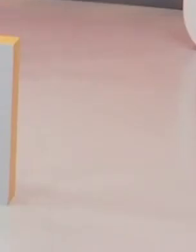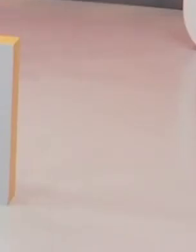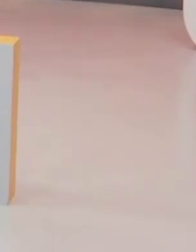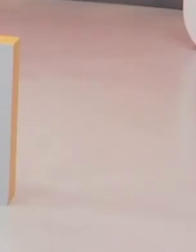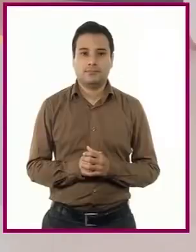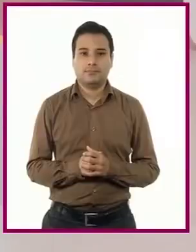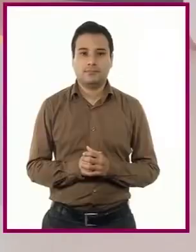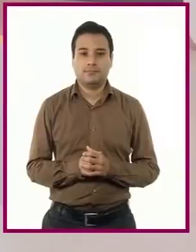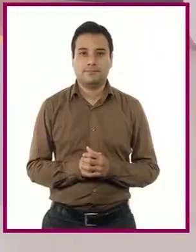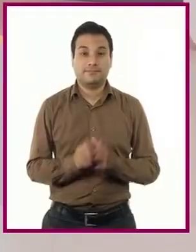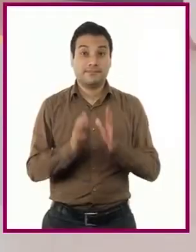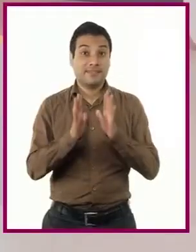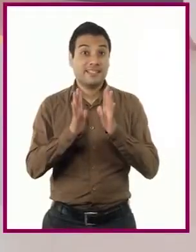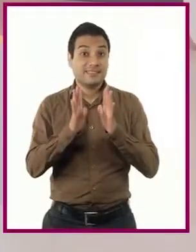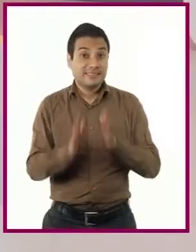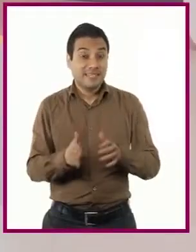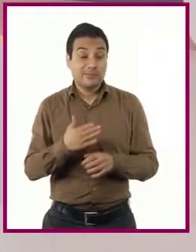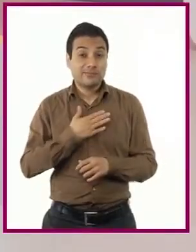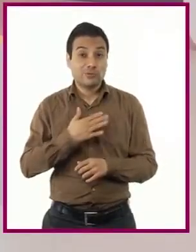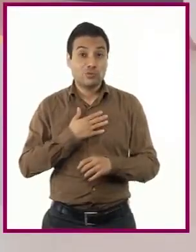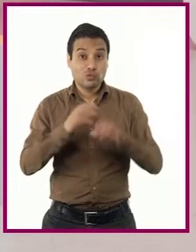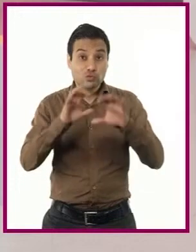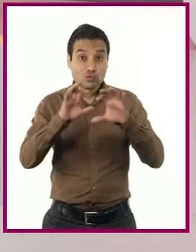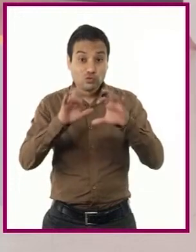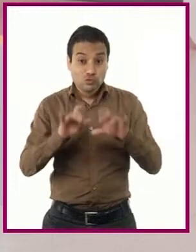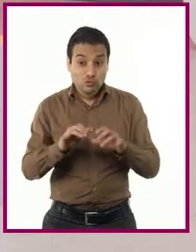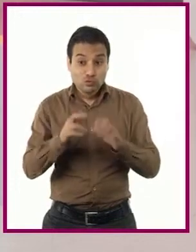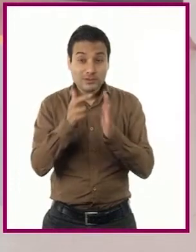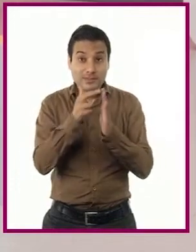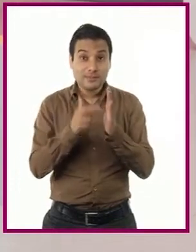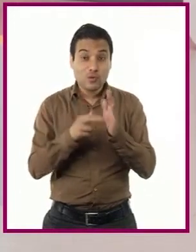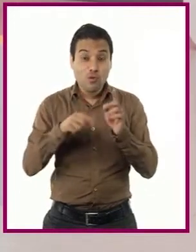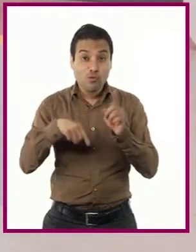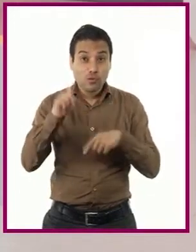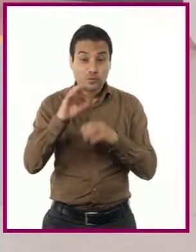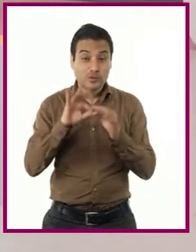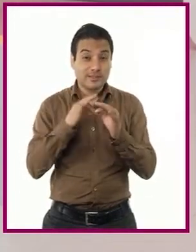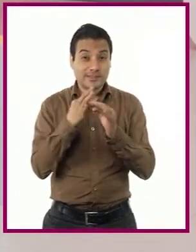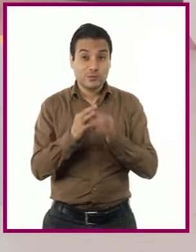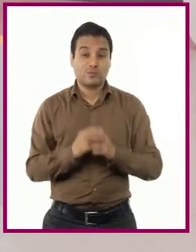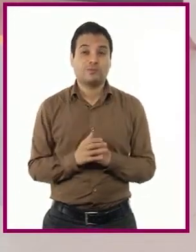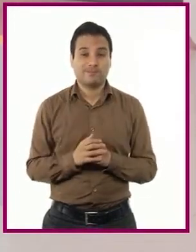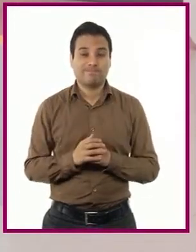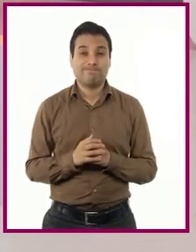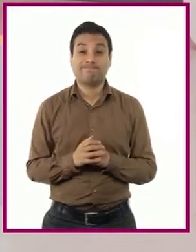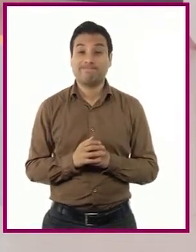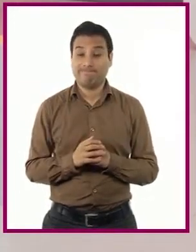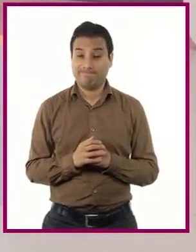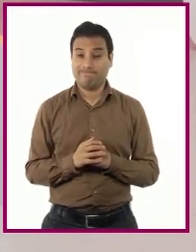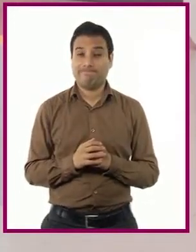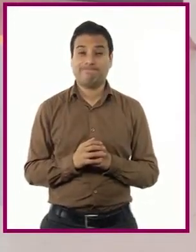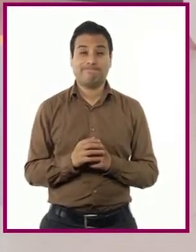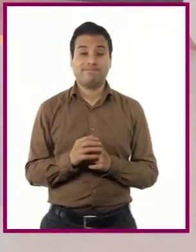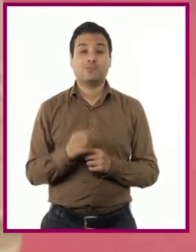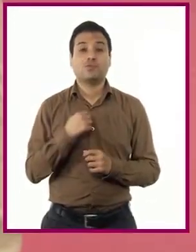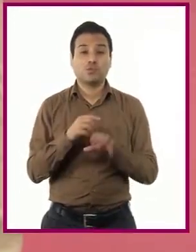Ya está lista nuestra versión final del reglamento de fútbol. ¿Y sabe qué? Es como lo propuse, con un